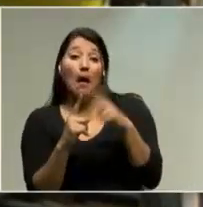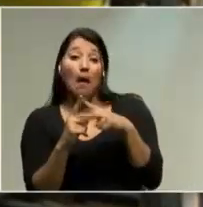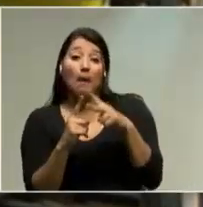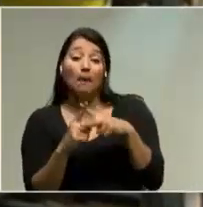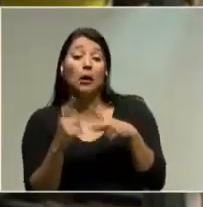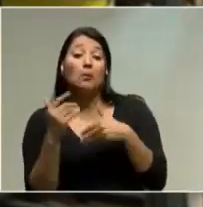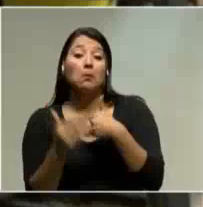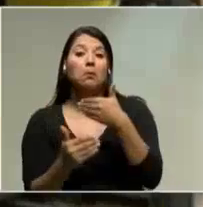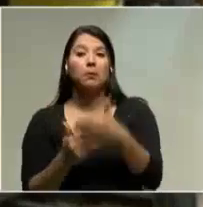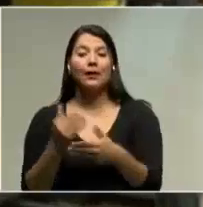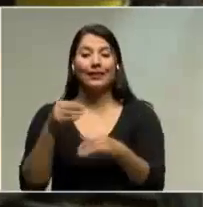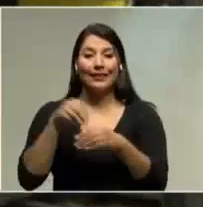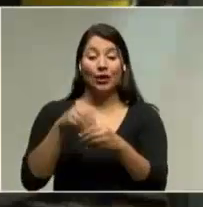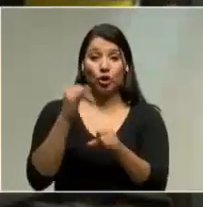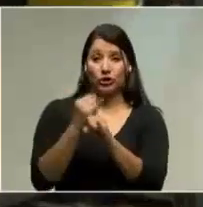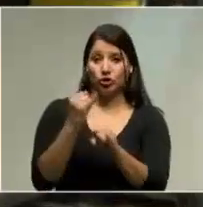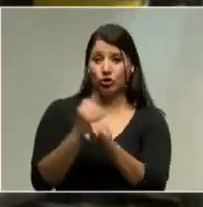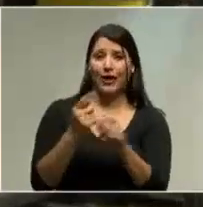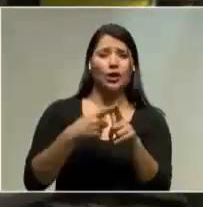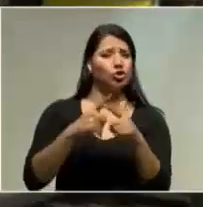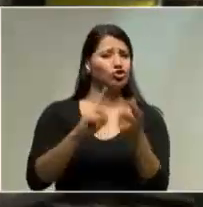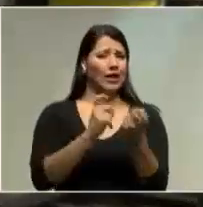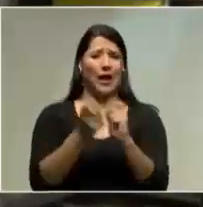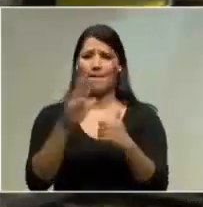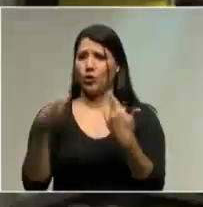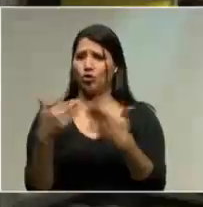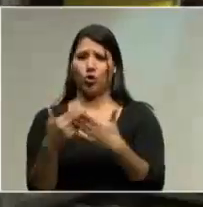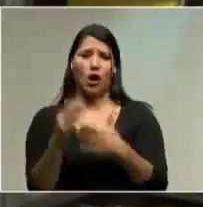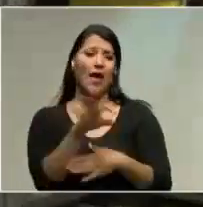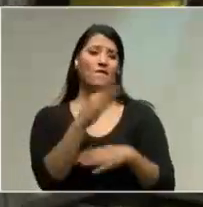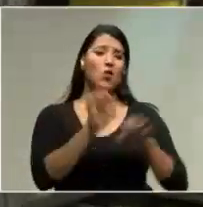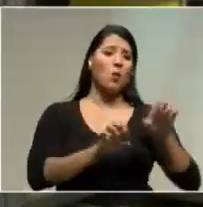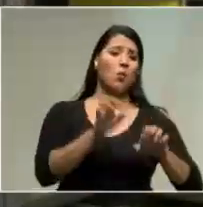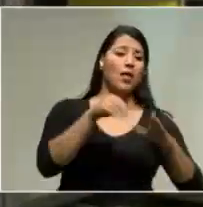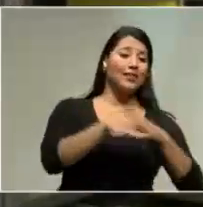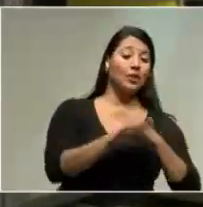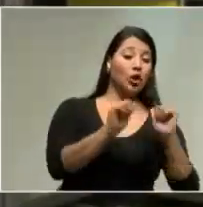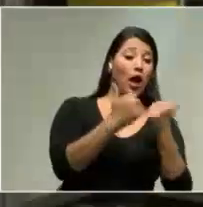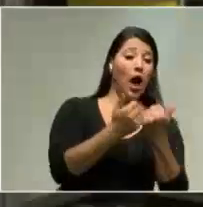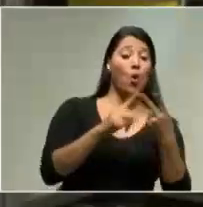institución, que modifica todo, desde la evaluación que se hace en el aula